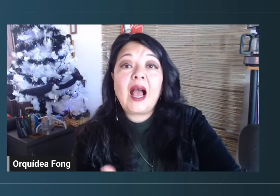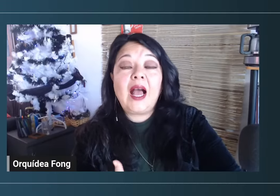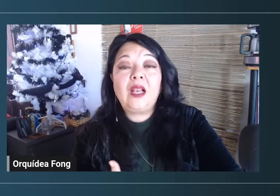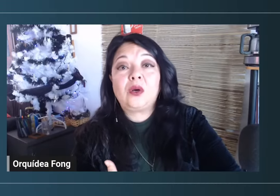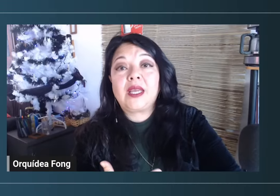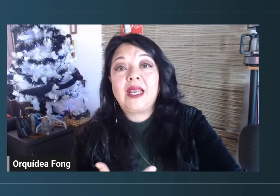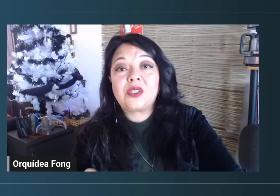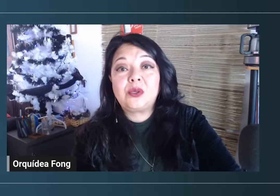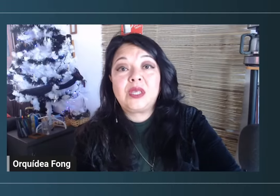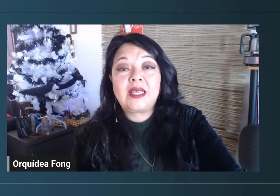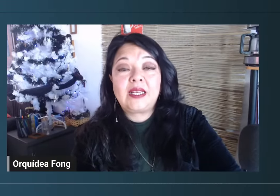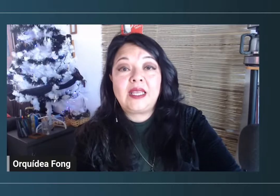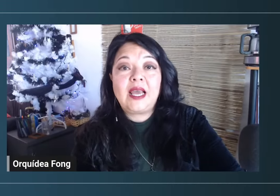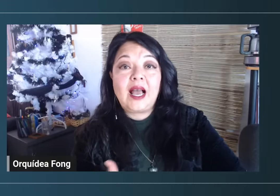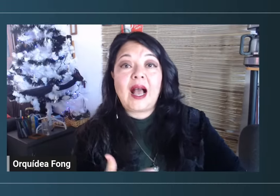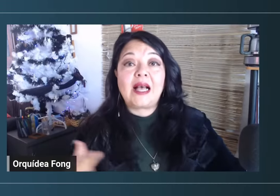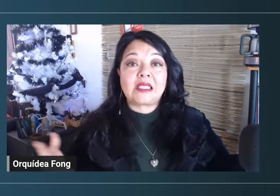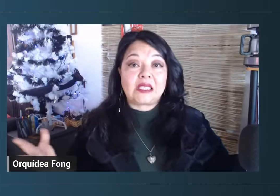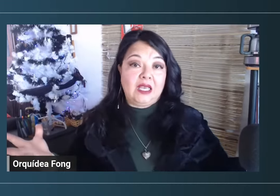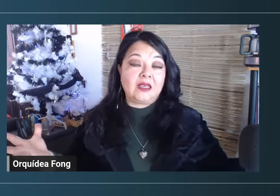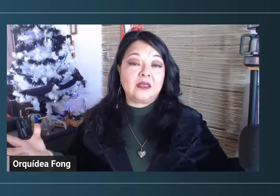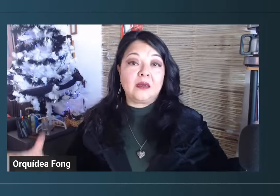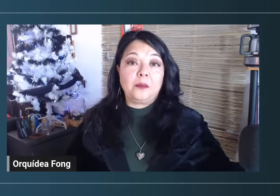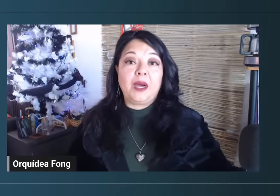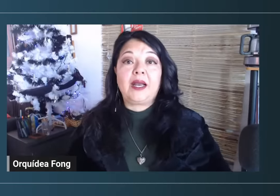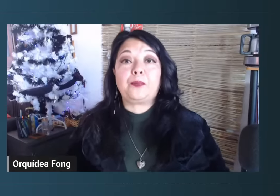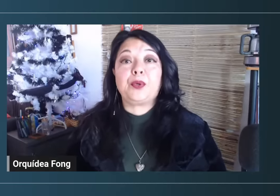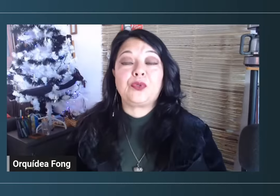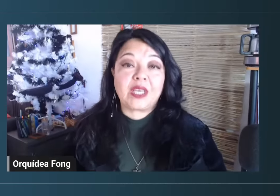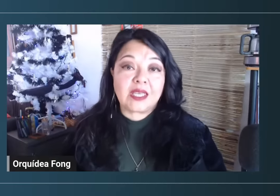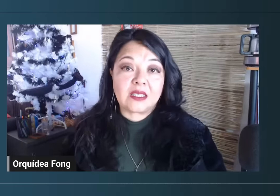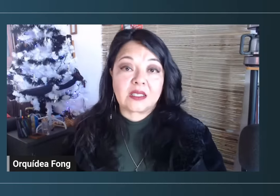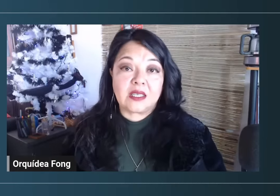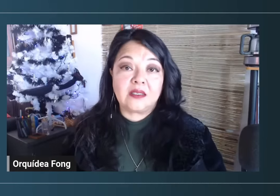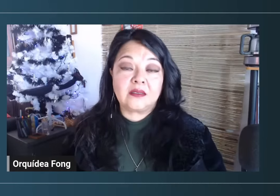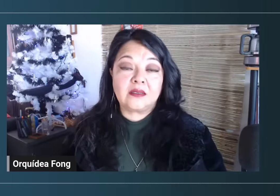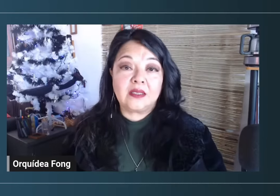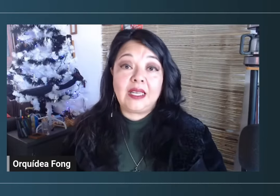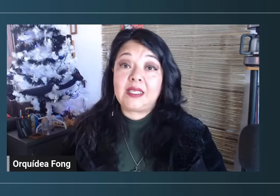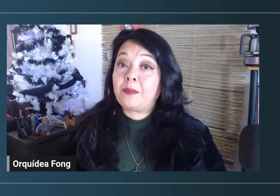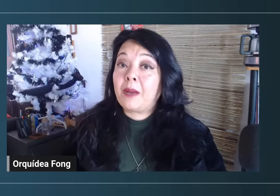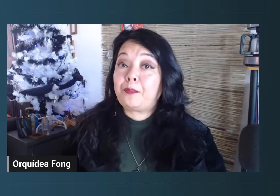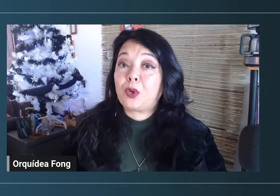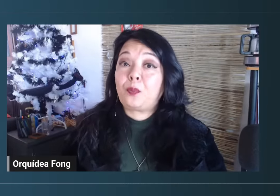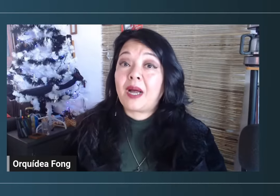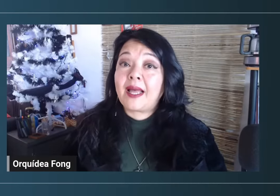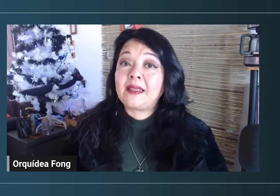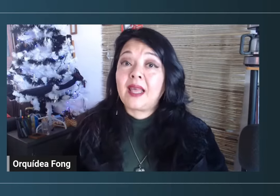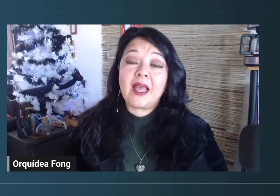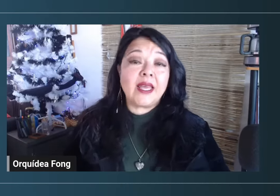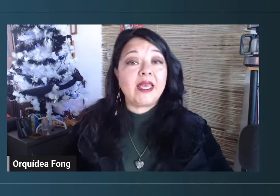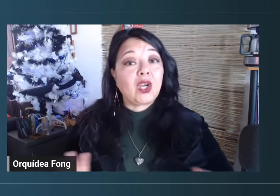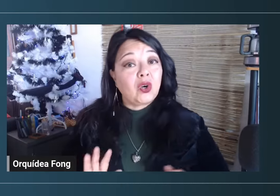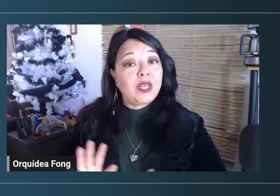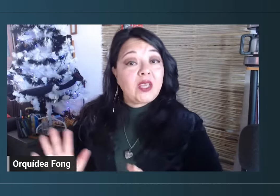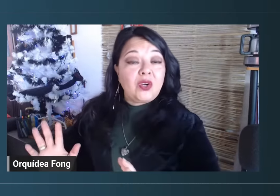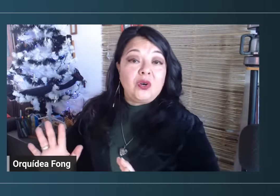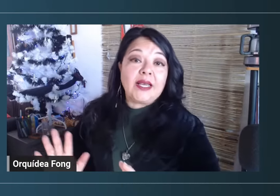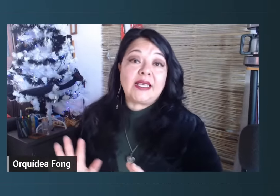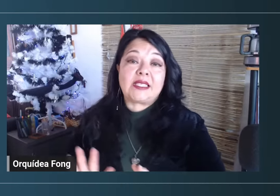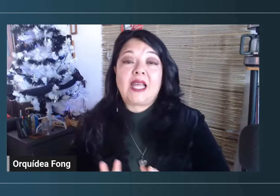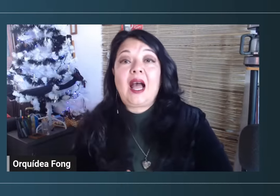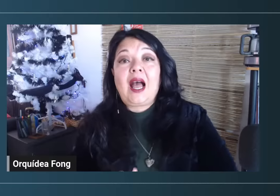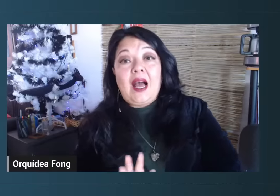a lo que la ciudadanía hace para protegerse le llama propaganda y con